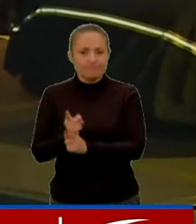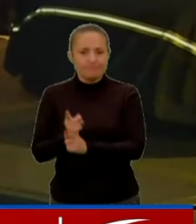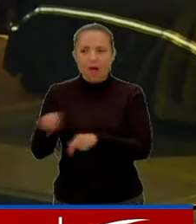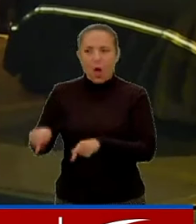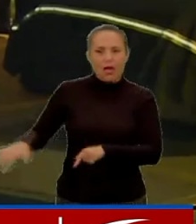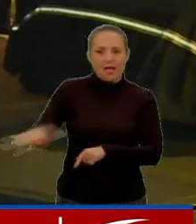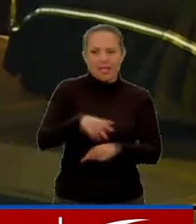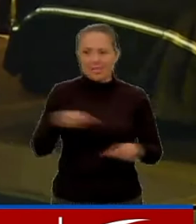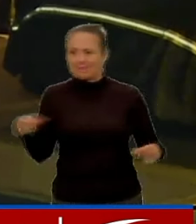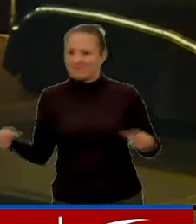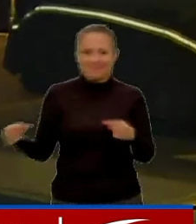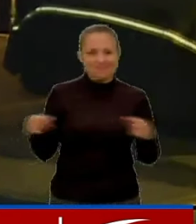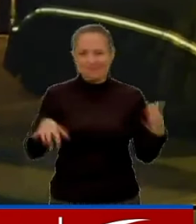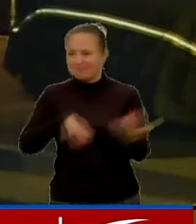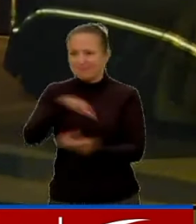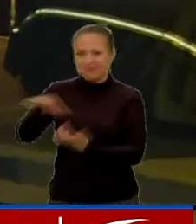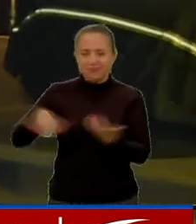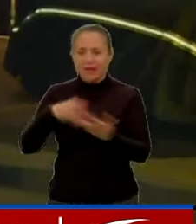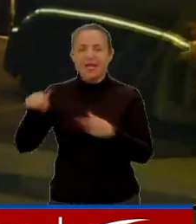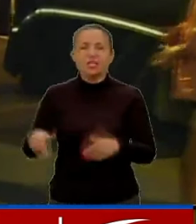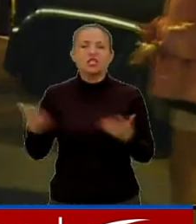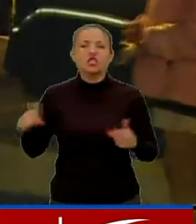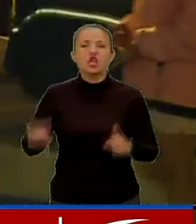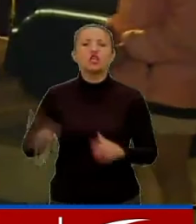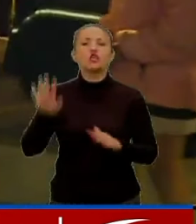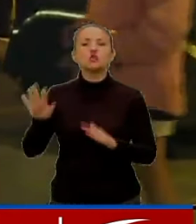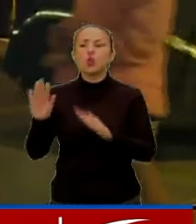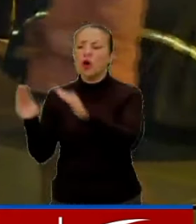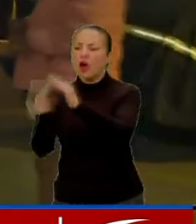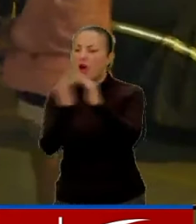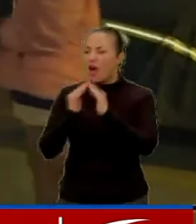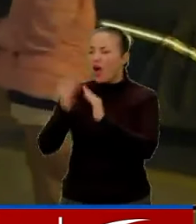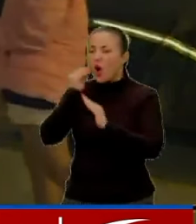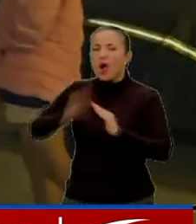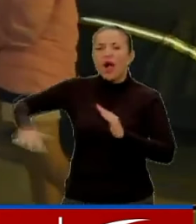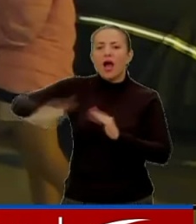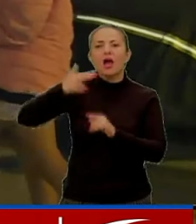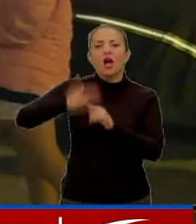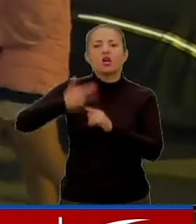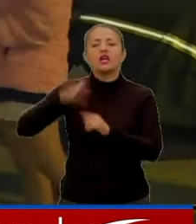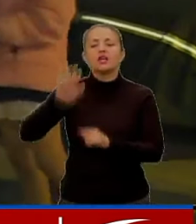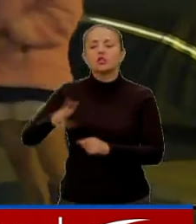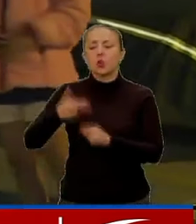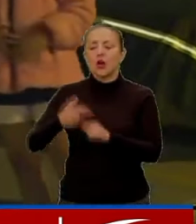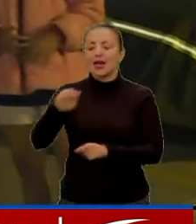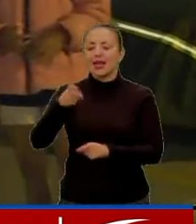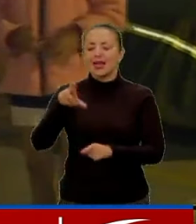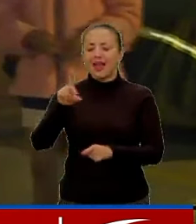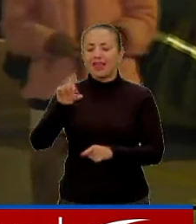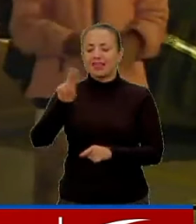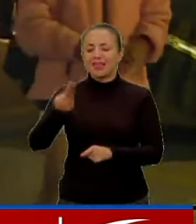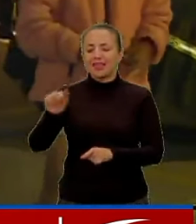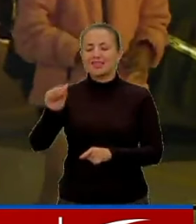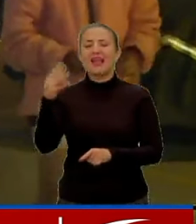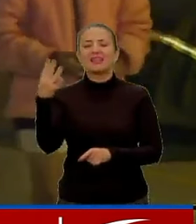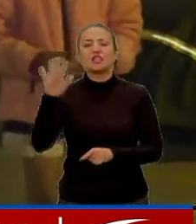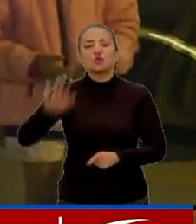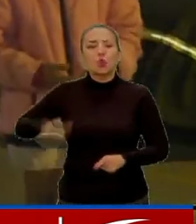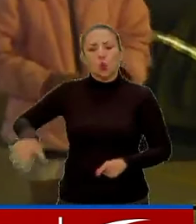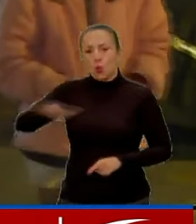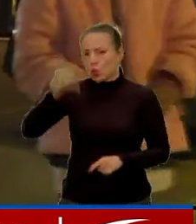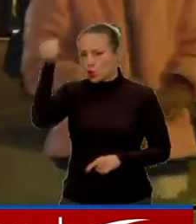a esta hora en el municipio de Soacha. Estamos en Hogares de Soacha, el conjunto se llama Grandeza 3, donde presuntamente habría un abusado de una niña